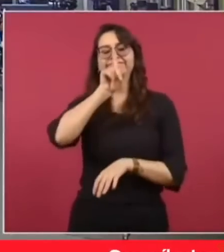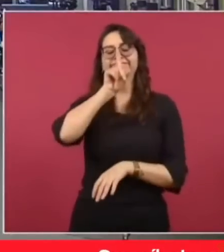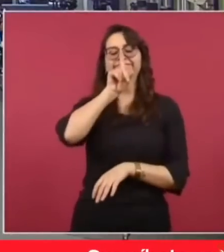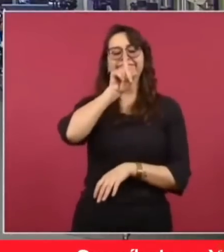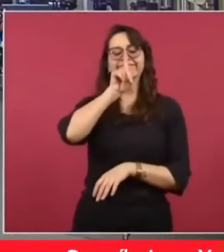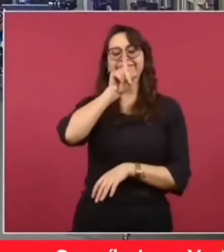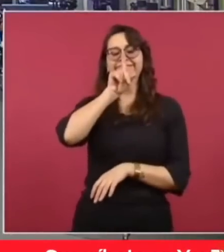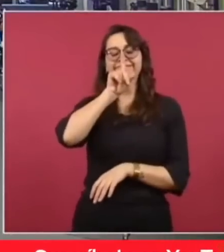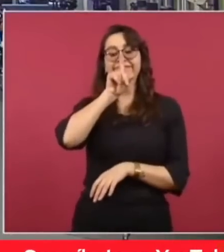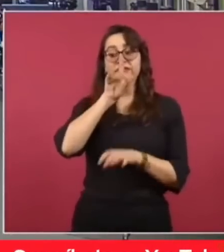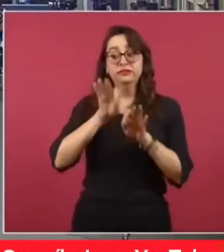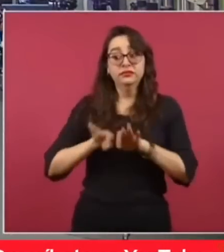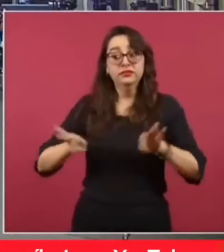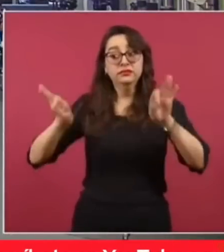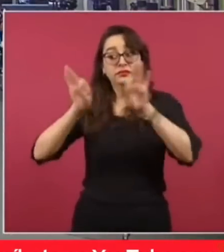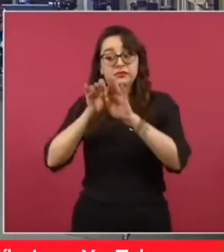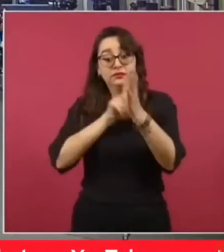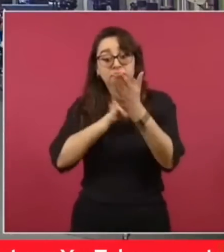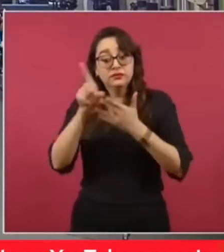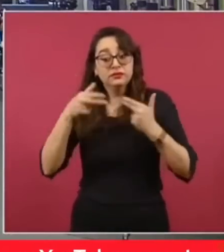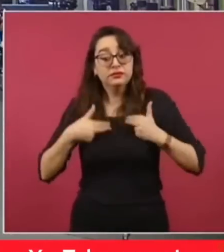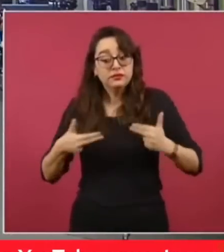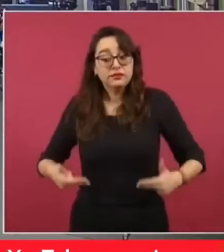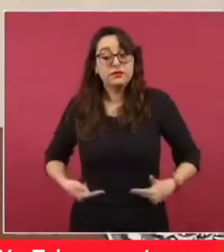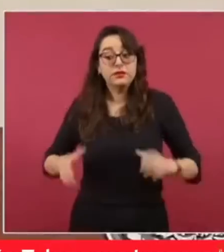que no se violaran los derechos humanos,